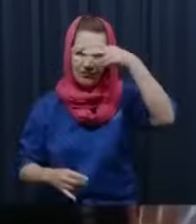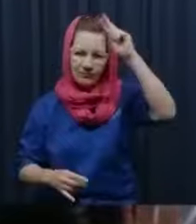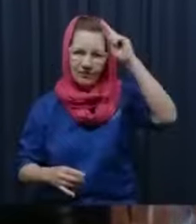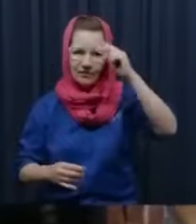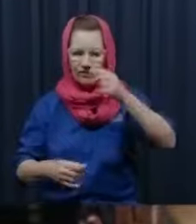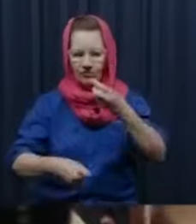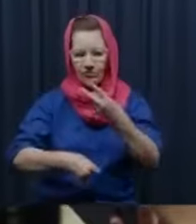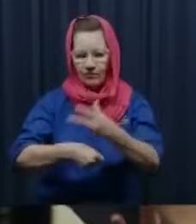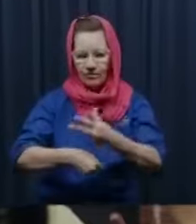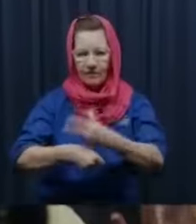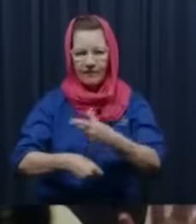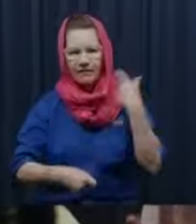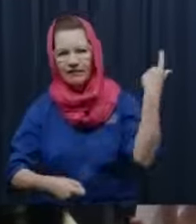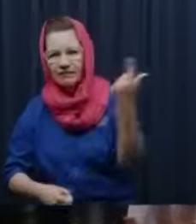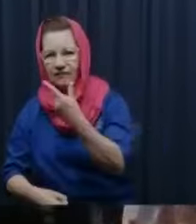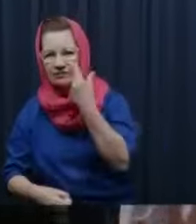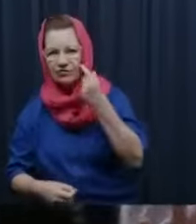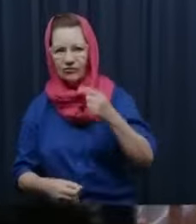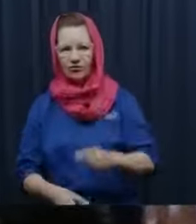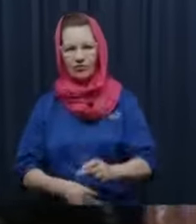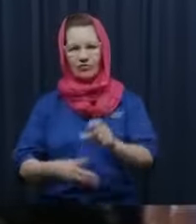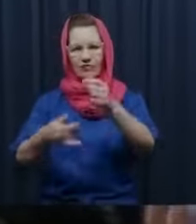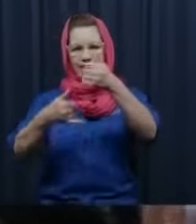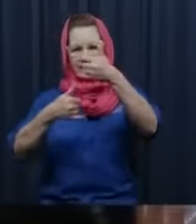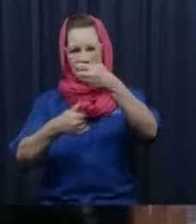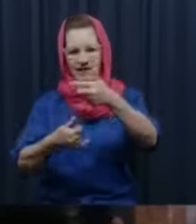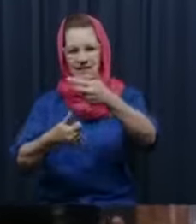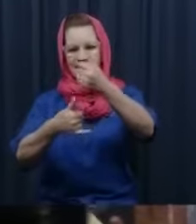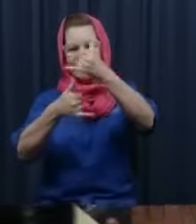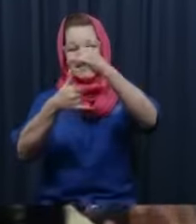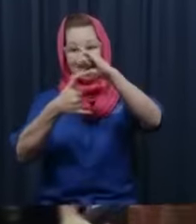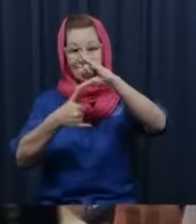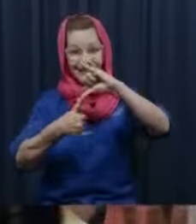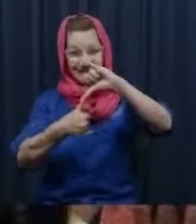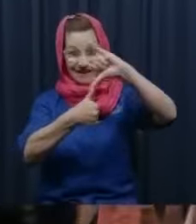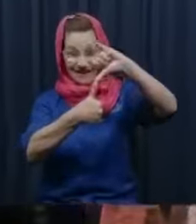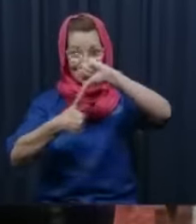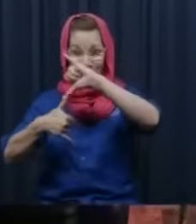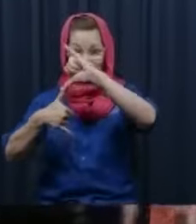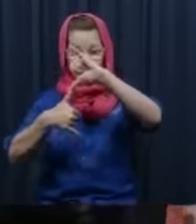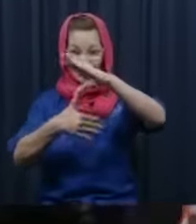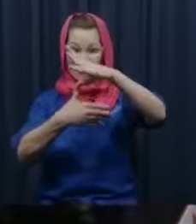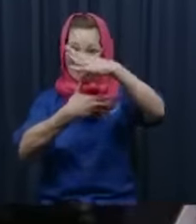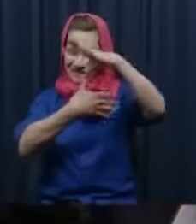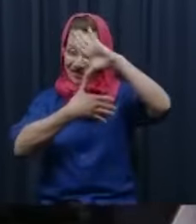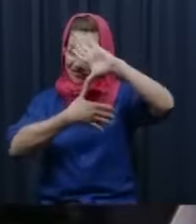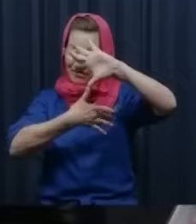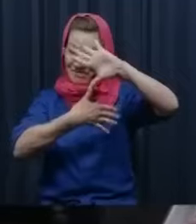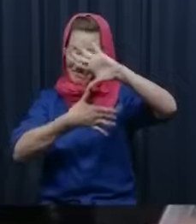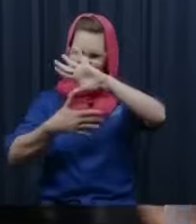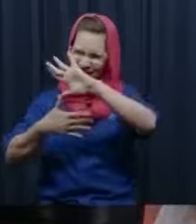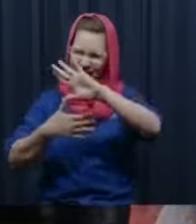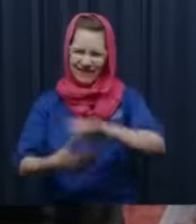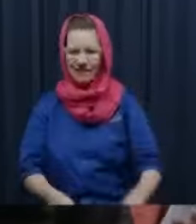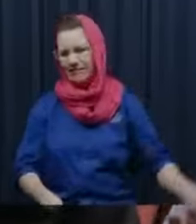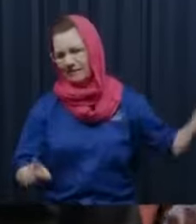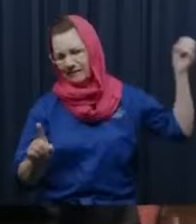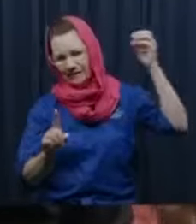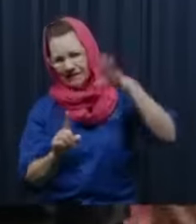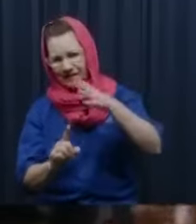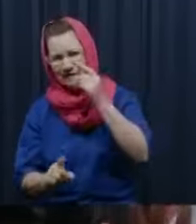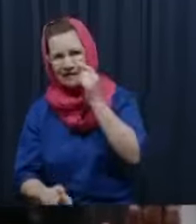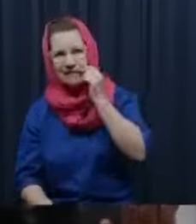Centroamérica toda Sudamérica en el nombre de Jesús bendice Señor bendice para que